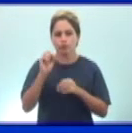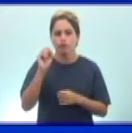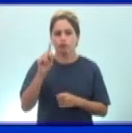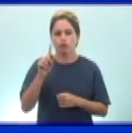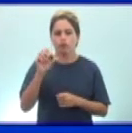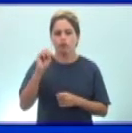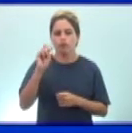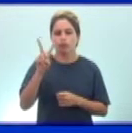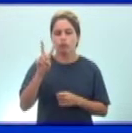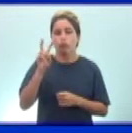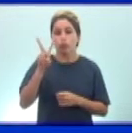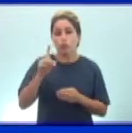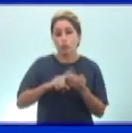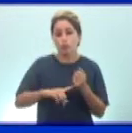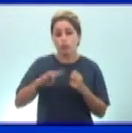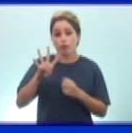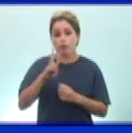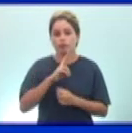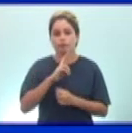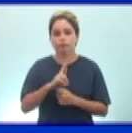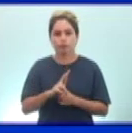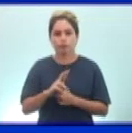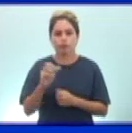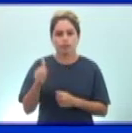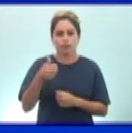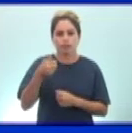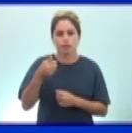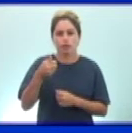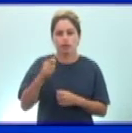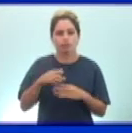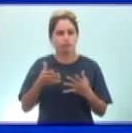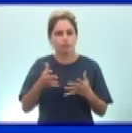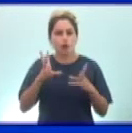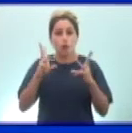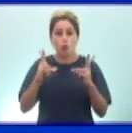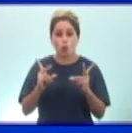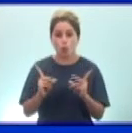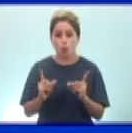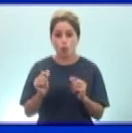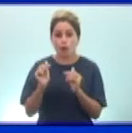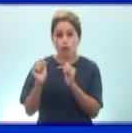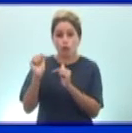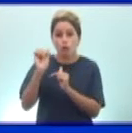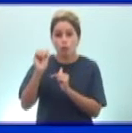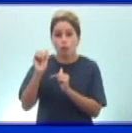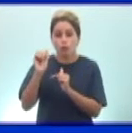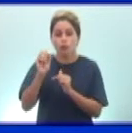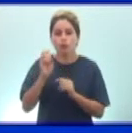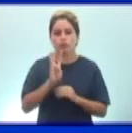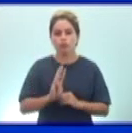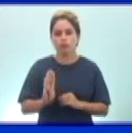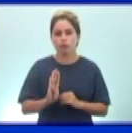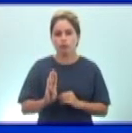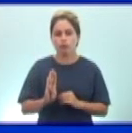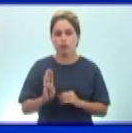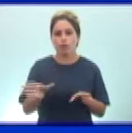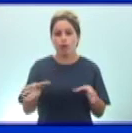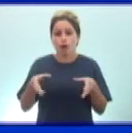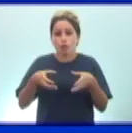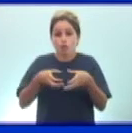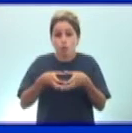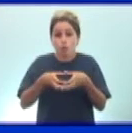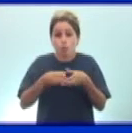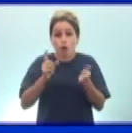2p4, responda. Inciso A, número atómico. Inciso B, grupo y